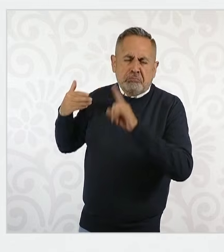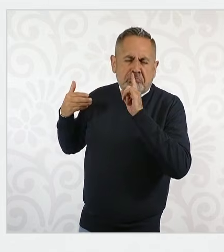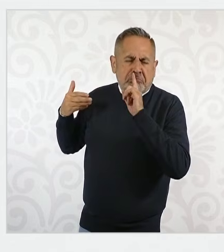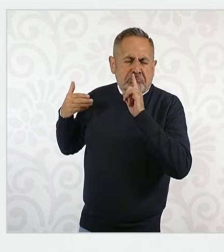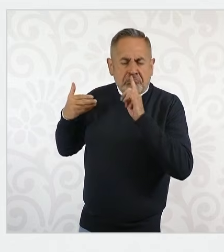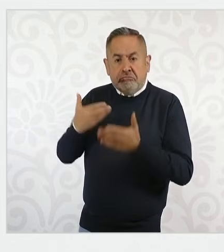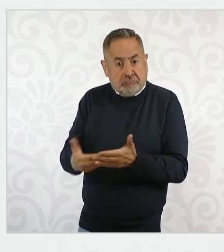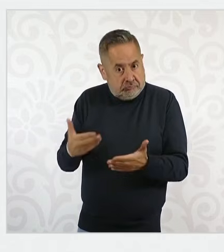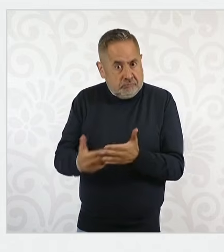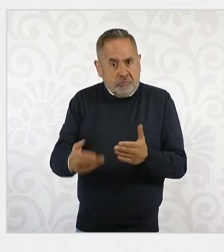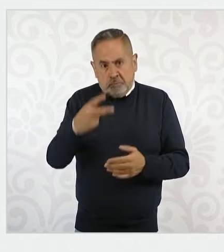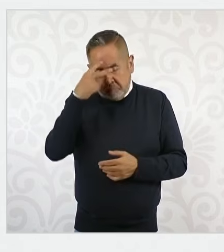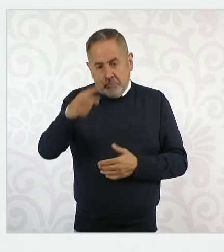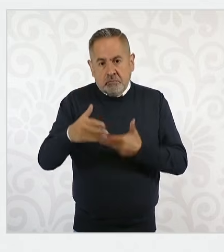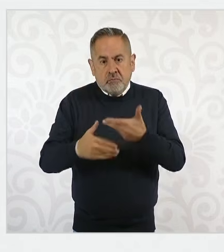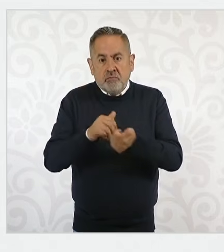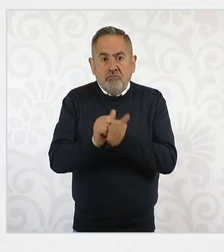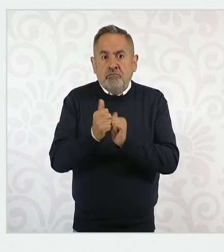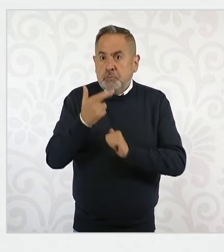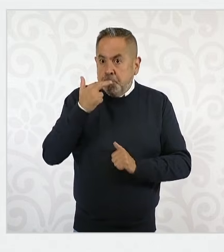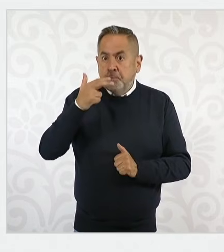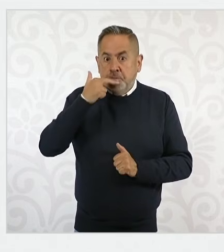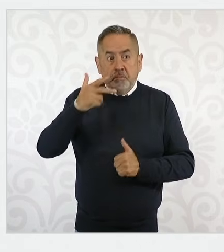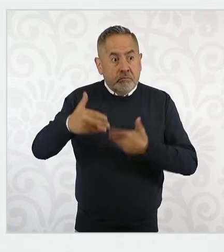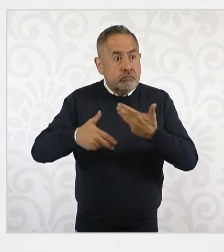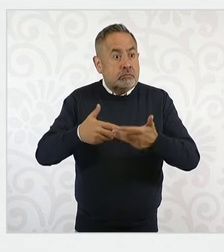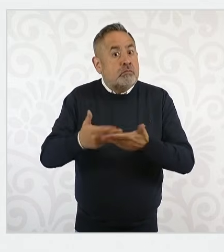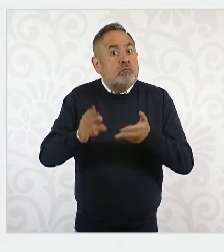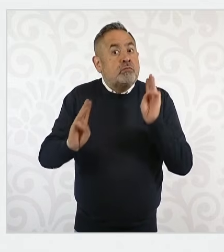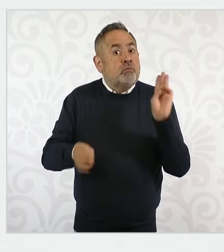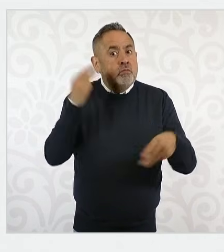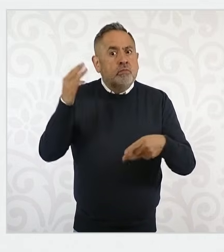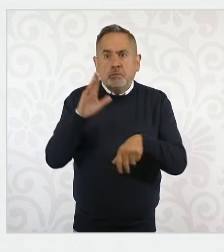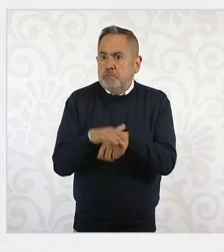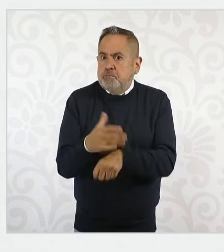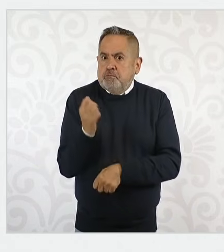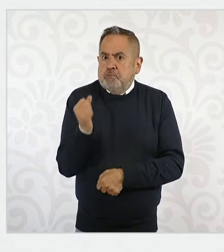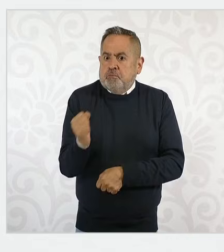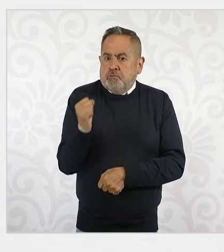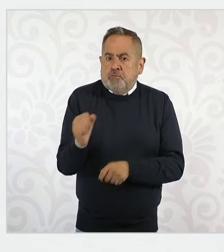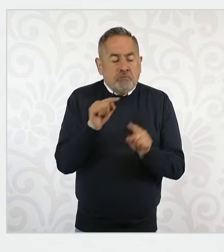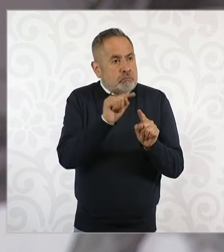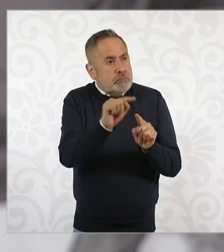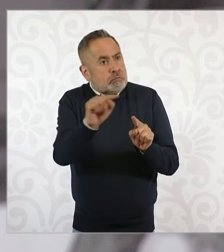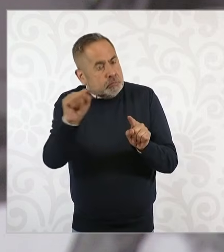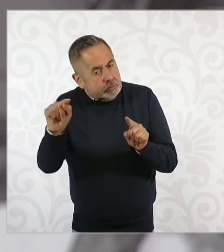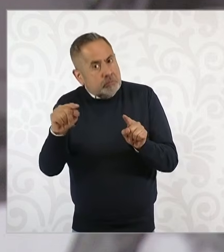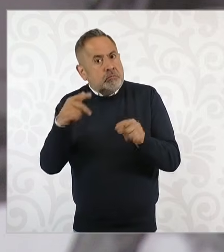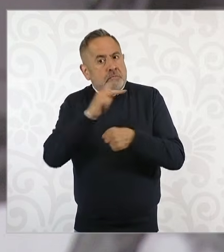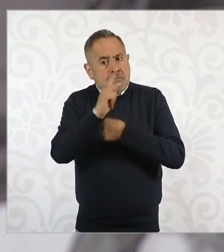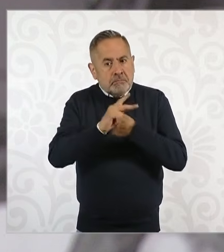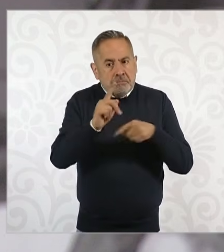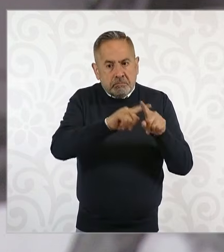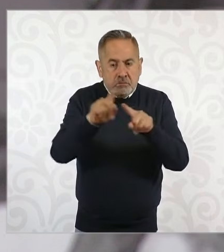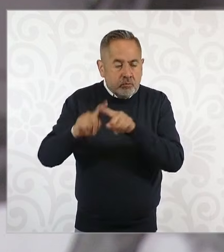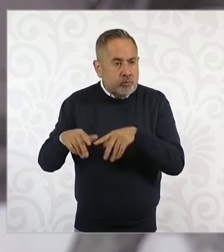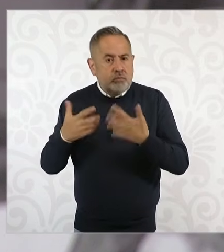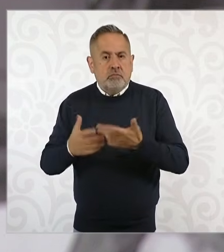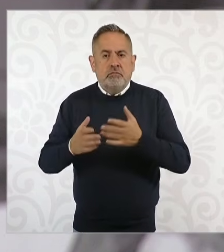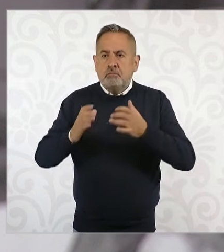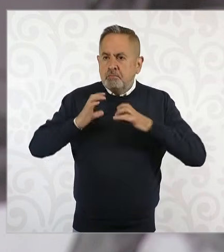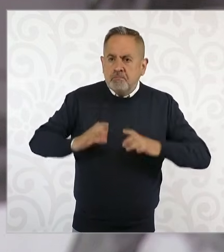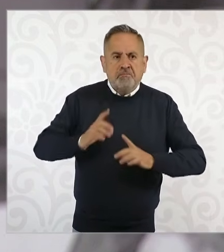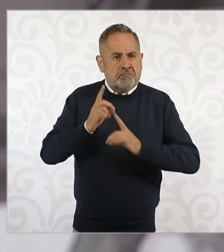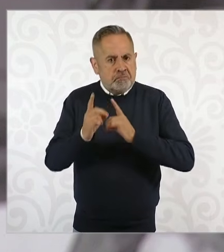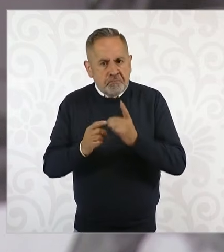mundiales. Y además, cada vez más demandantes los mundiales, porque la demanda de la condición física